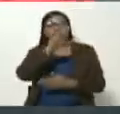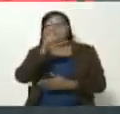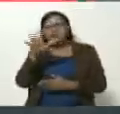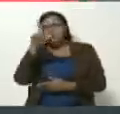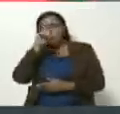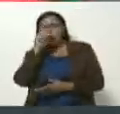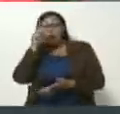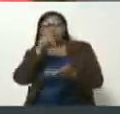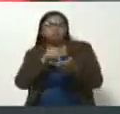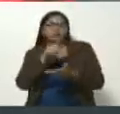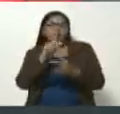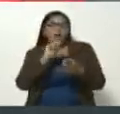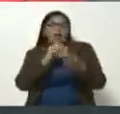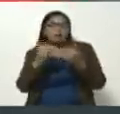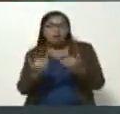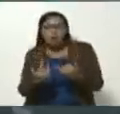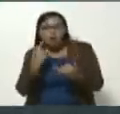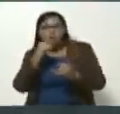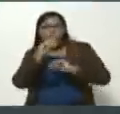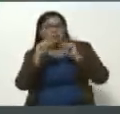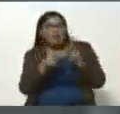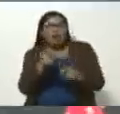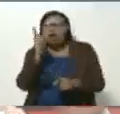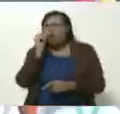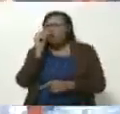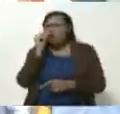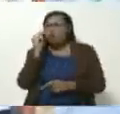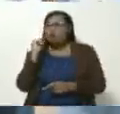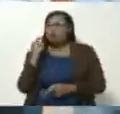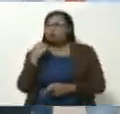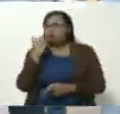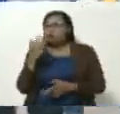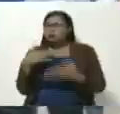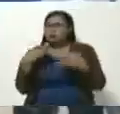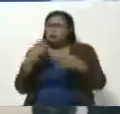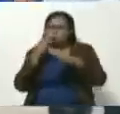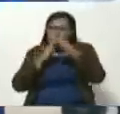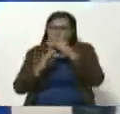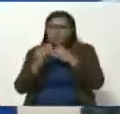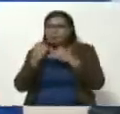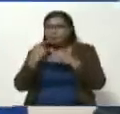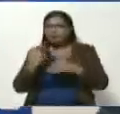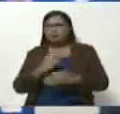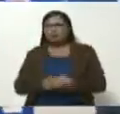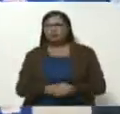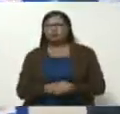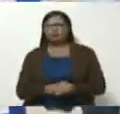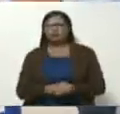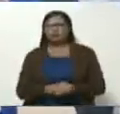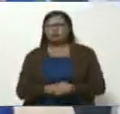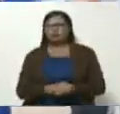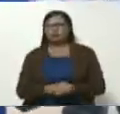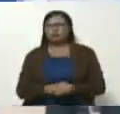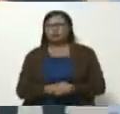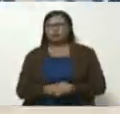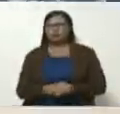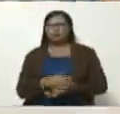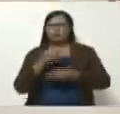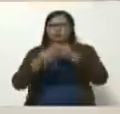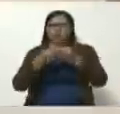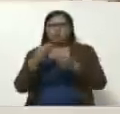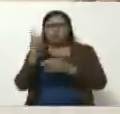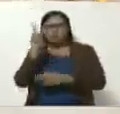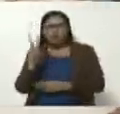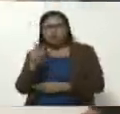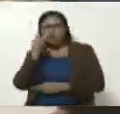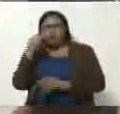años aquí. Por allí me preguntaba un señor, súper sencillo, súper humilde, me decía, mija, ¿cómo son los